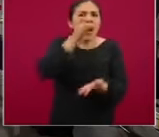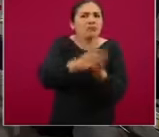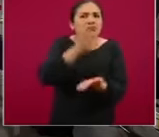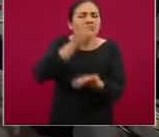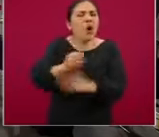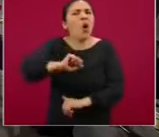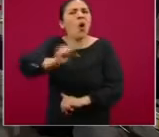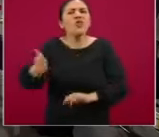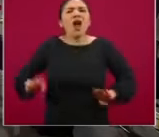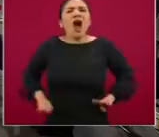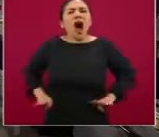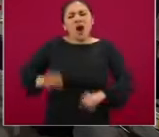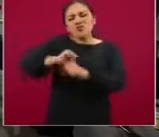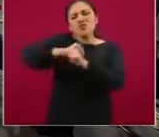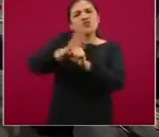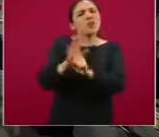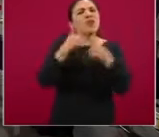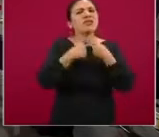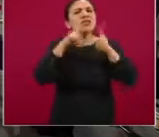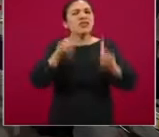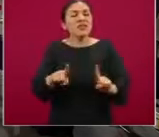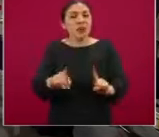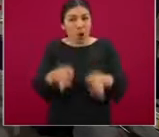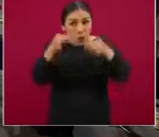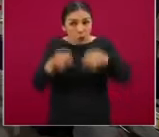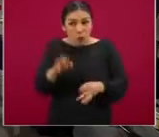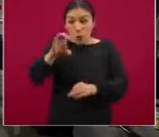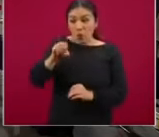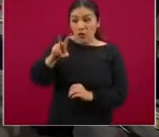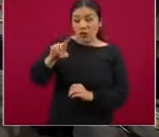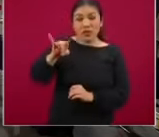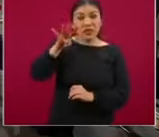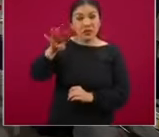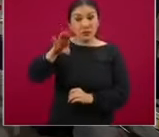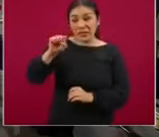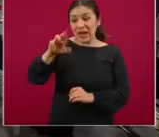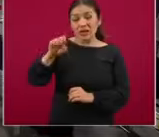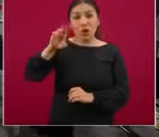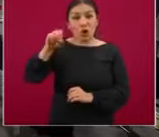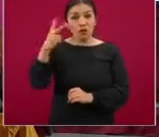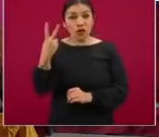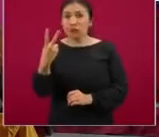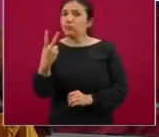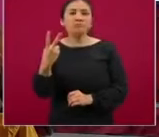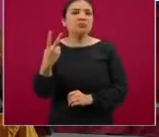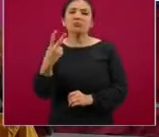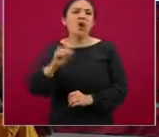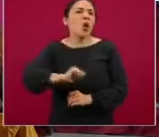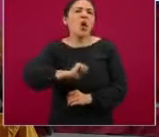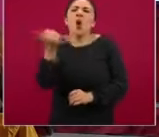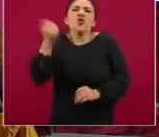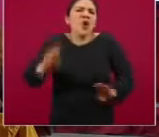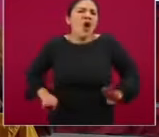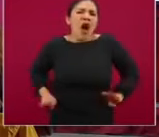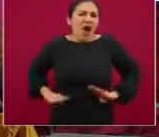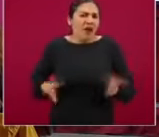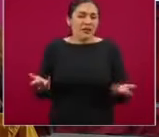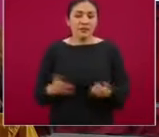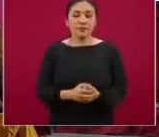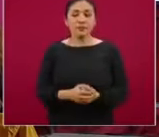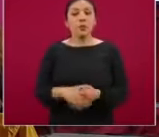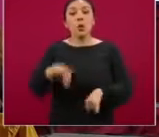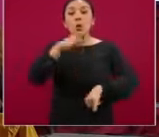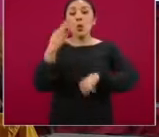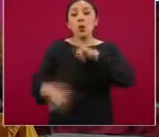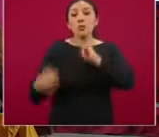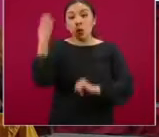otras variantes de coronavirus y no necesaria o específicamente al SARS-CoV-2 que está circulando este año. Y